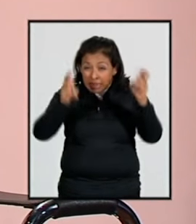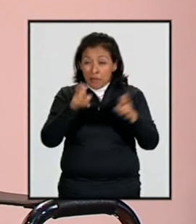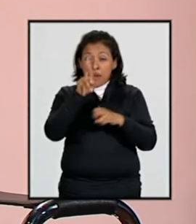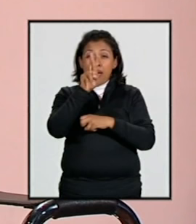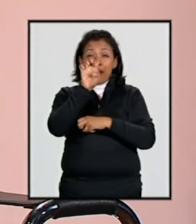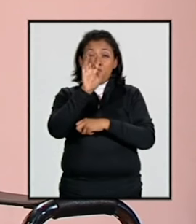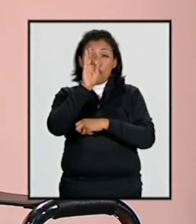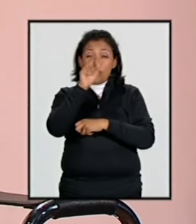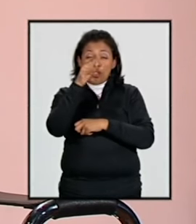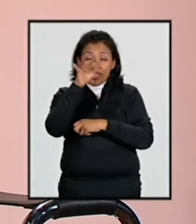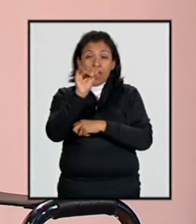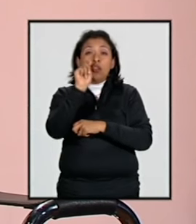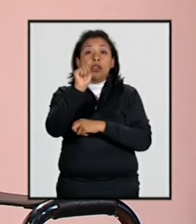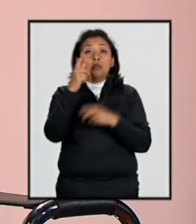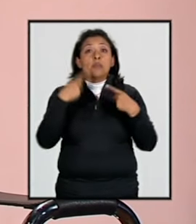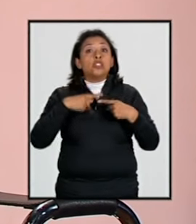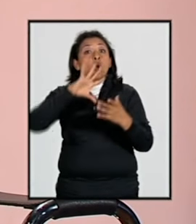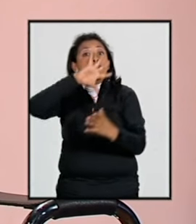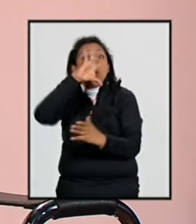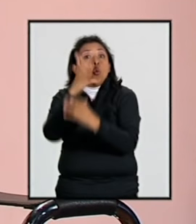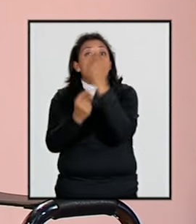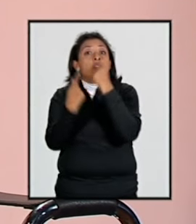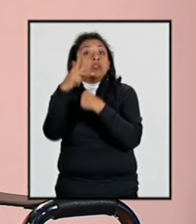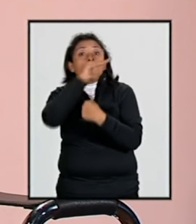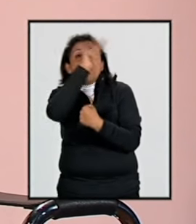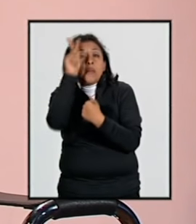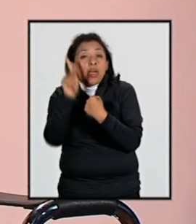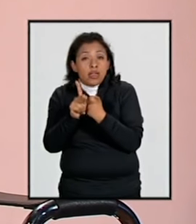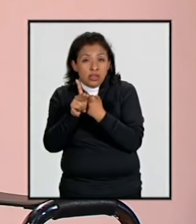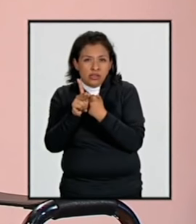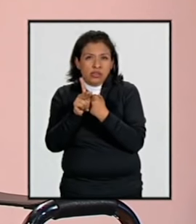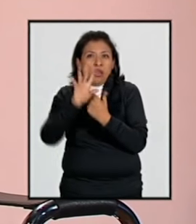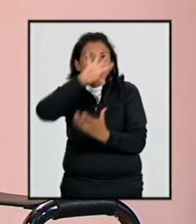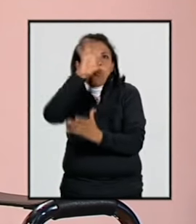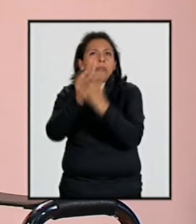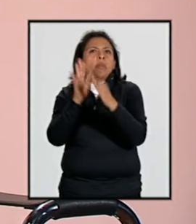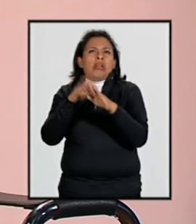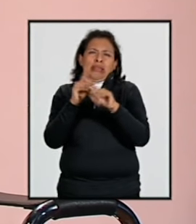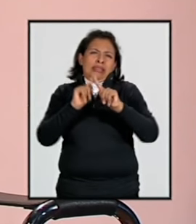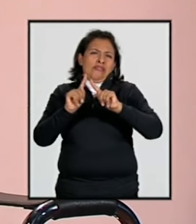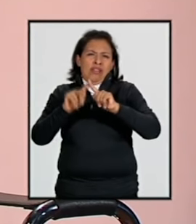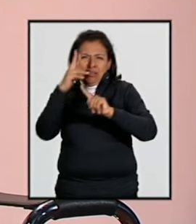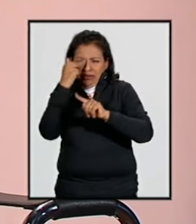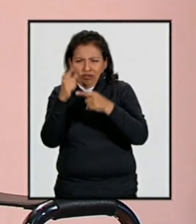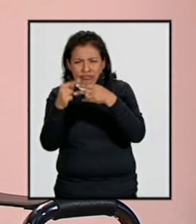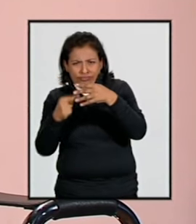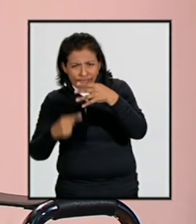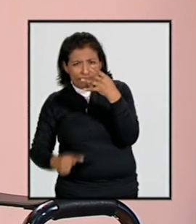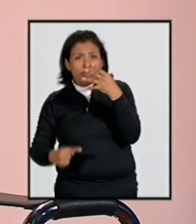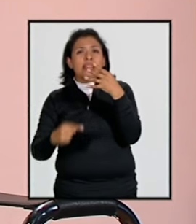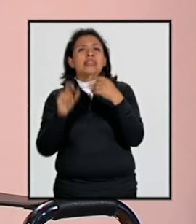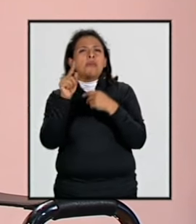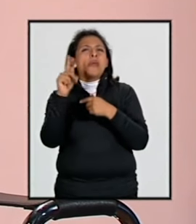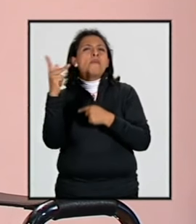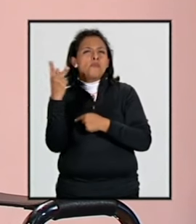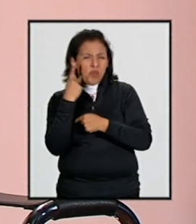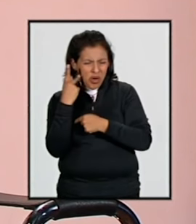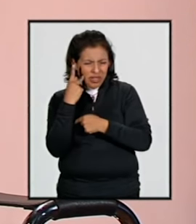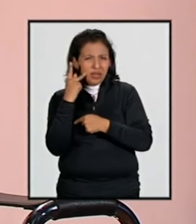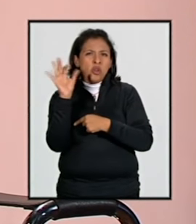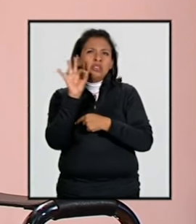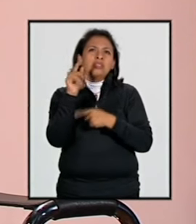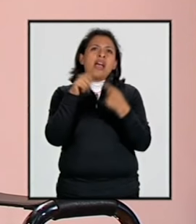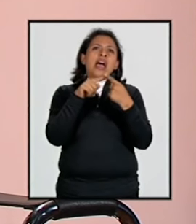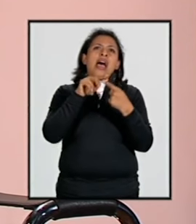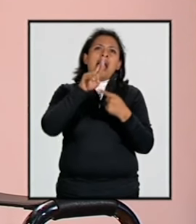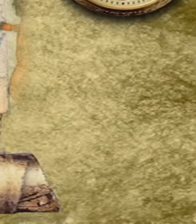de personas que huyen de su país porque son perseguidas por distintas razones, incluyendo las políticas, pero también puede ser que sean perseguidos por su